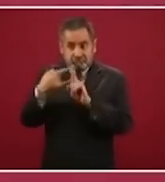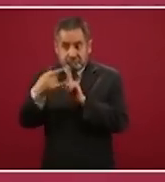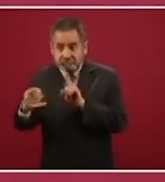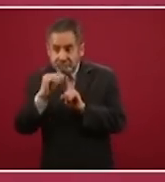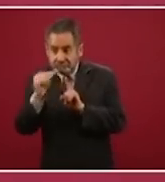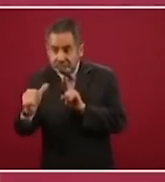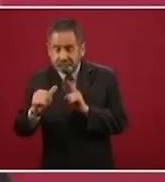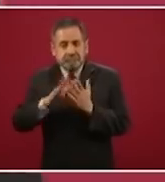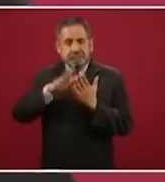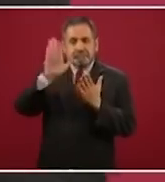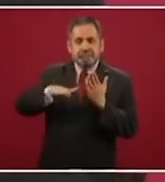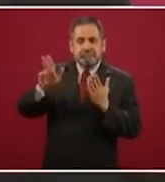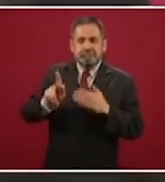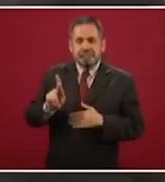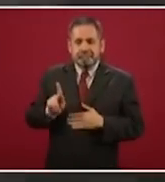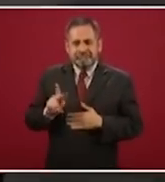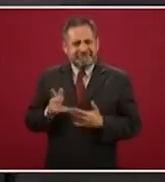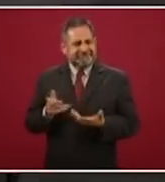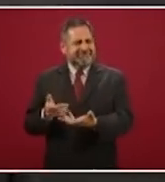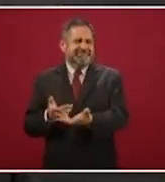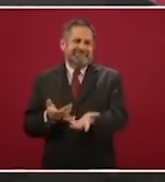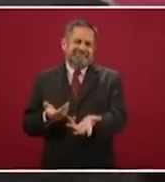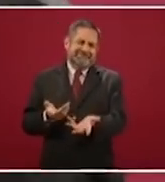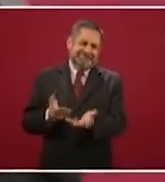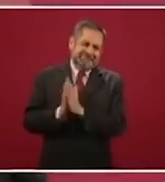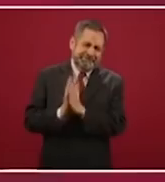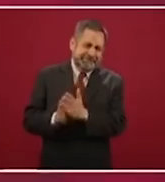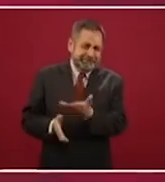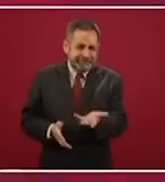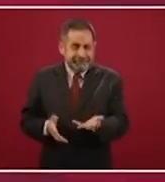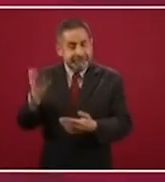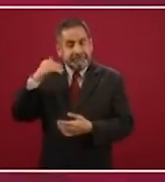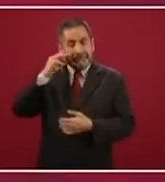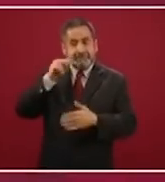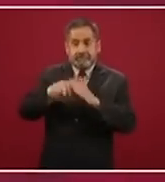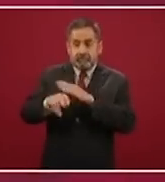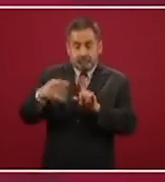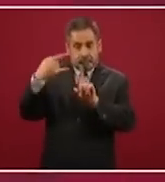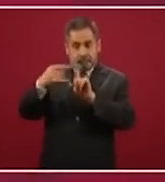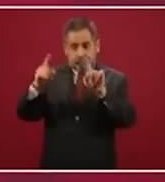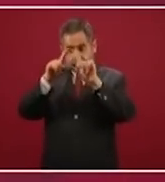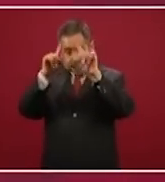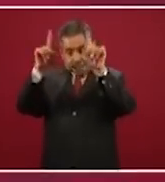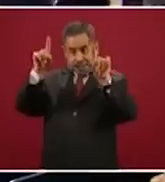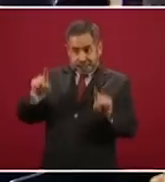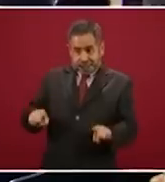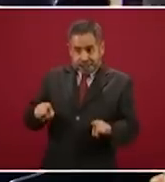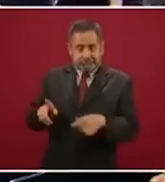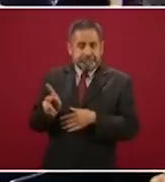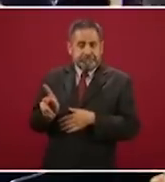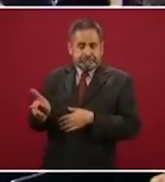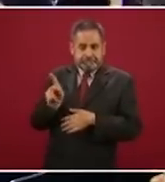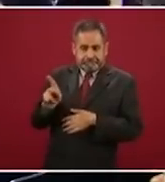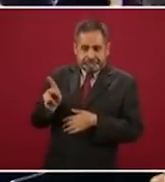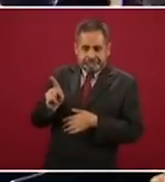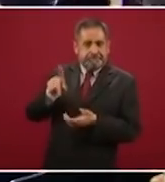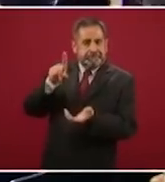Cuando fui jefe de gobierno, o sea, era una puerta que aparentaba